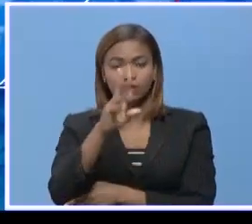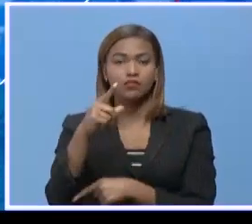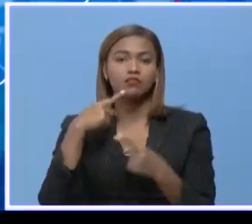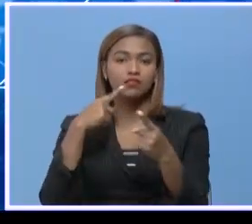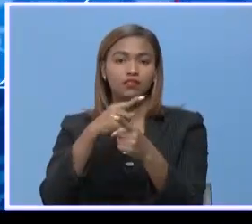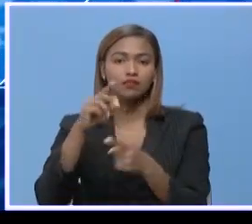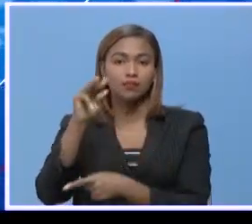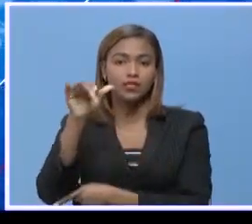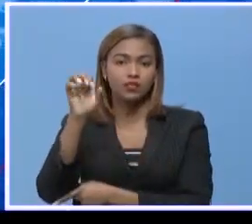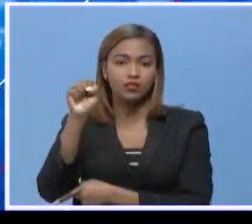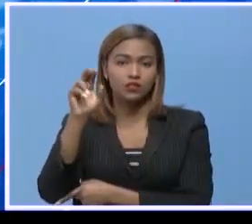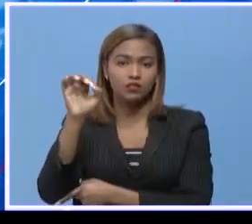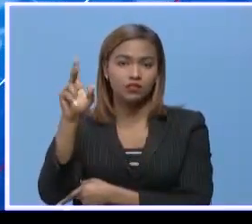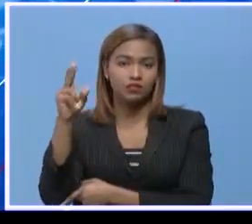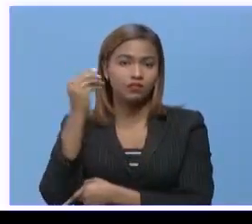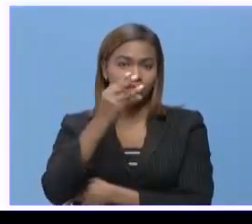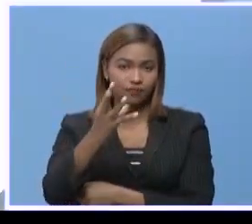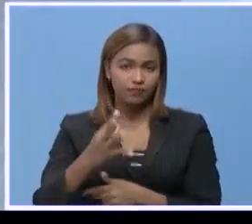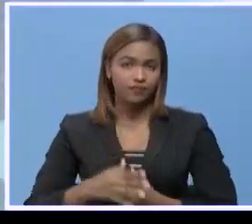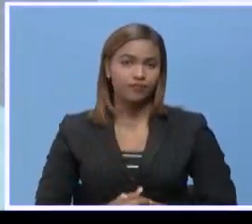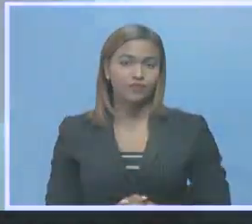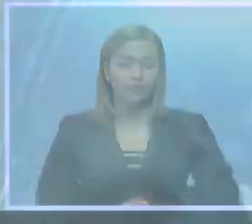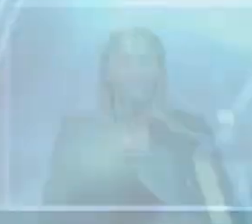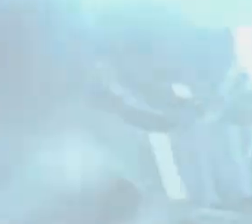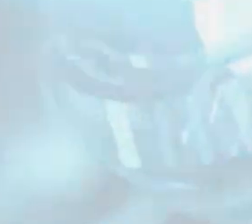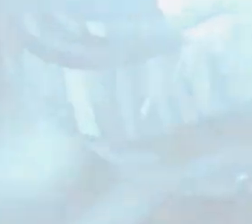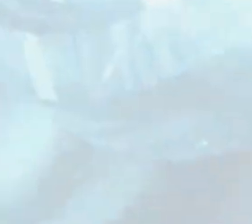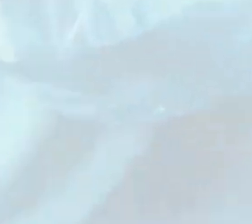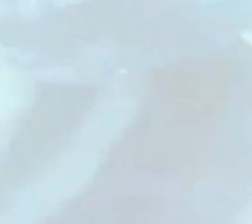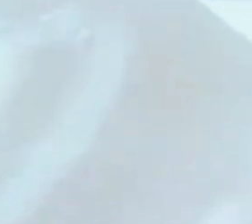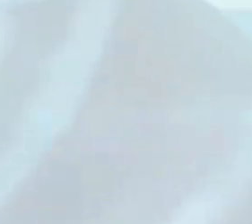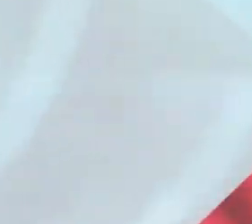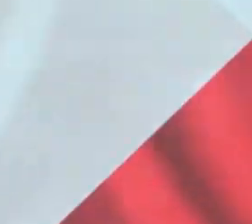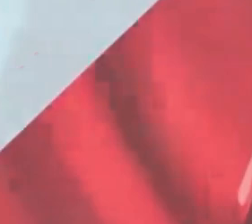4RD Noticias, Marcos Nibar.